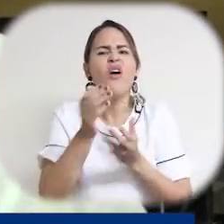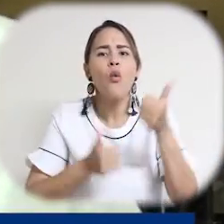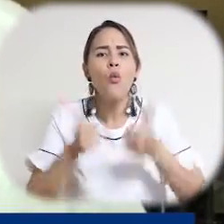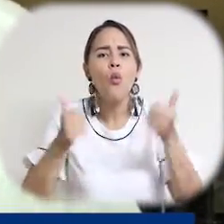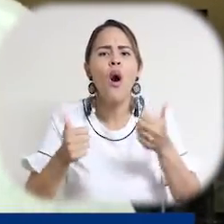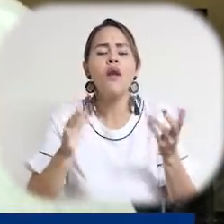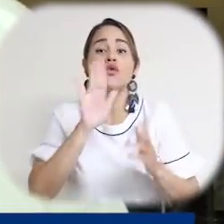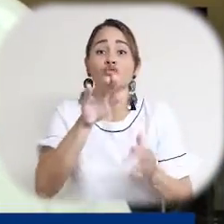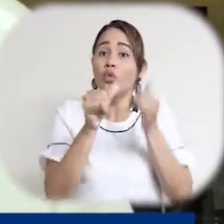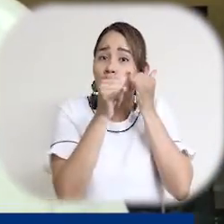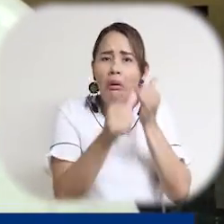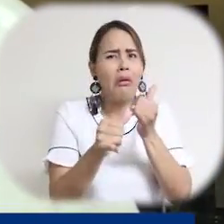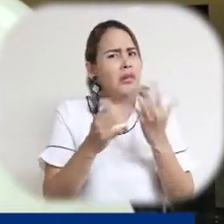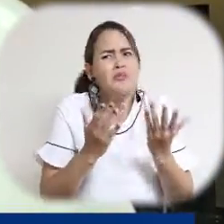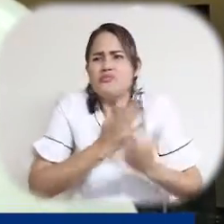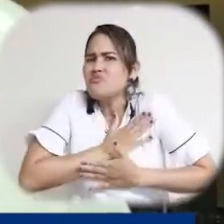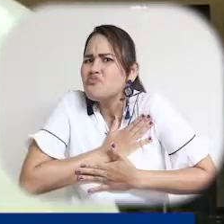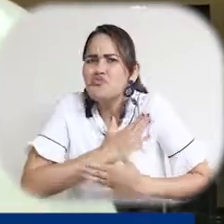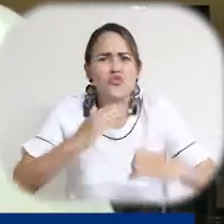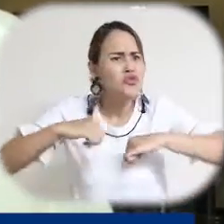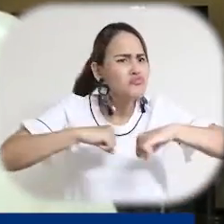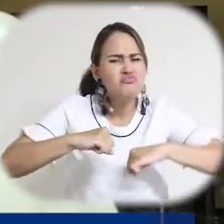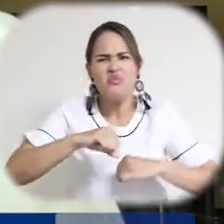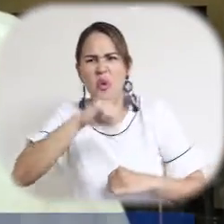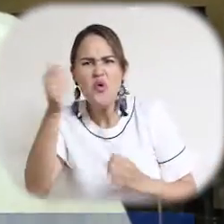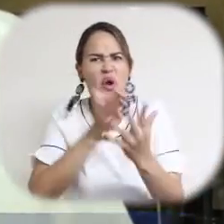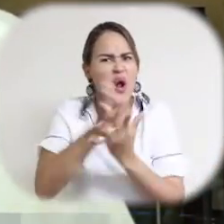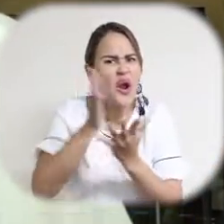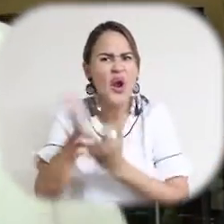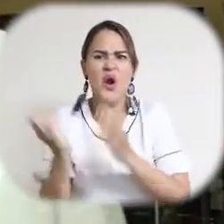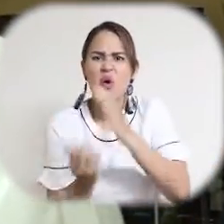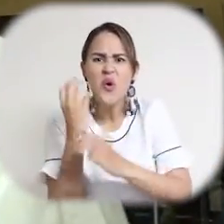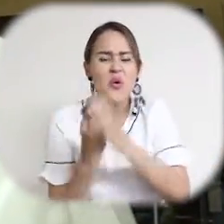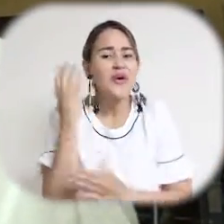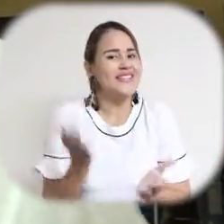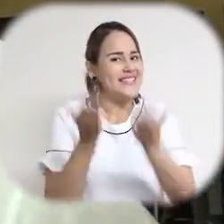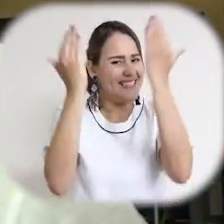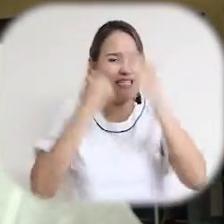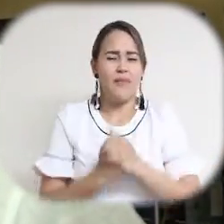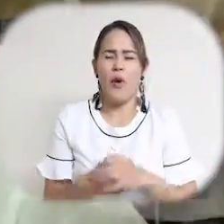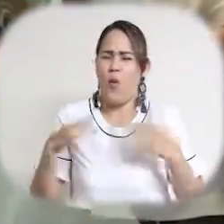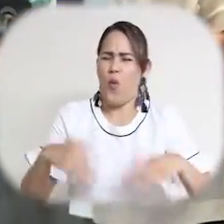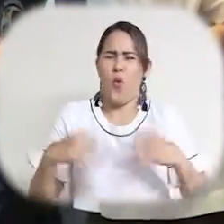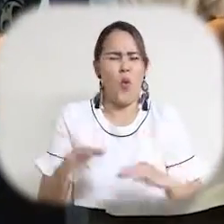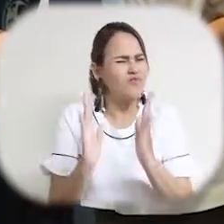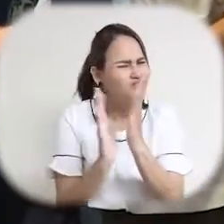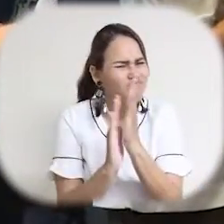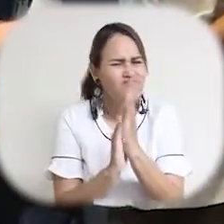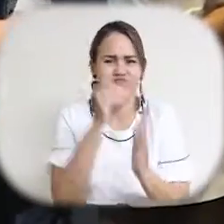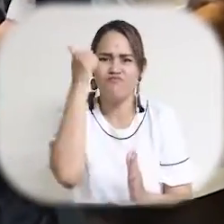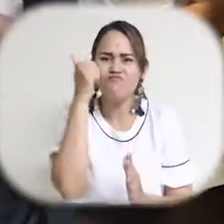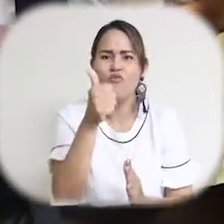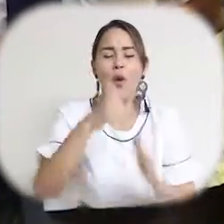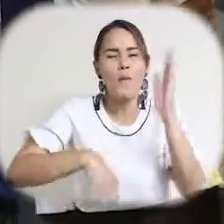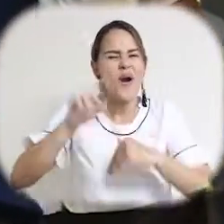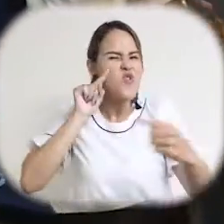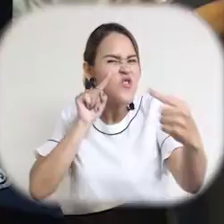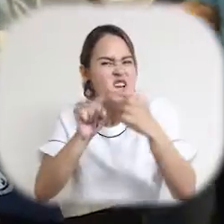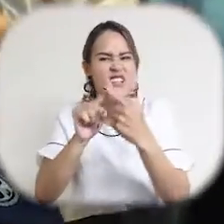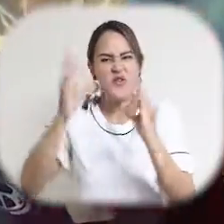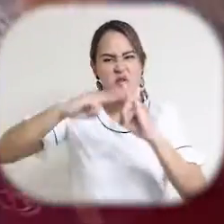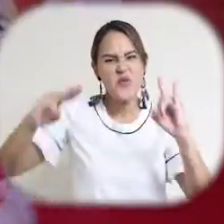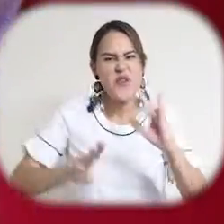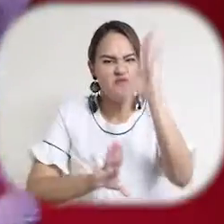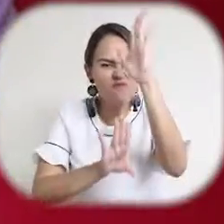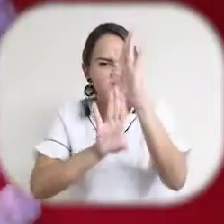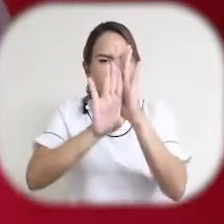ingeniero, ha tomado la educación como la bandera principal y ha sido un motor para el desarrollo de la Facultad de Educación. Por eso la reemprende